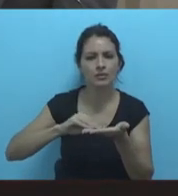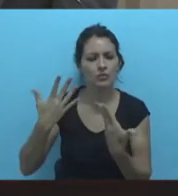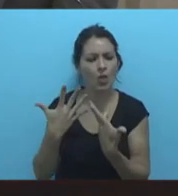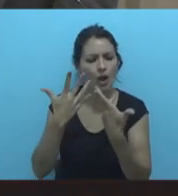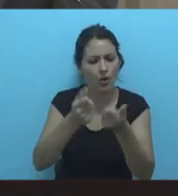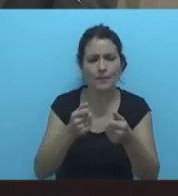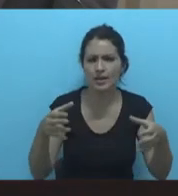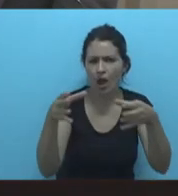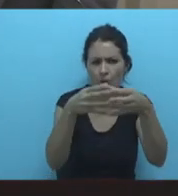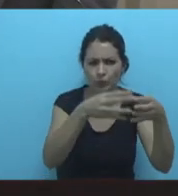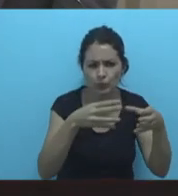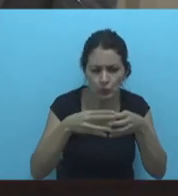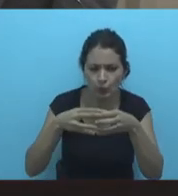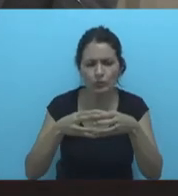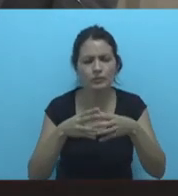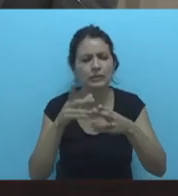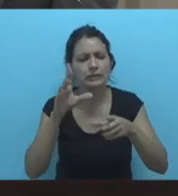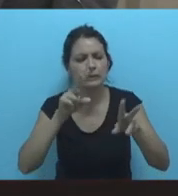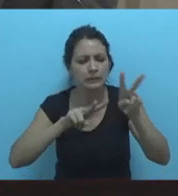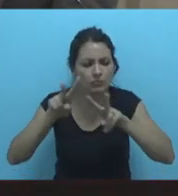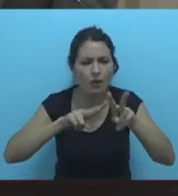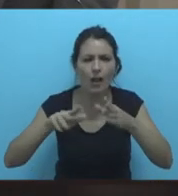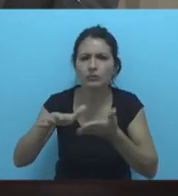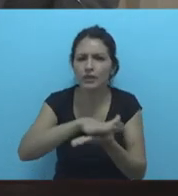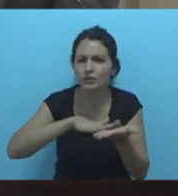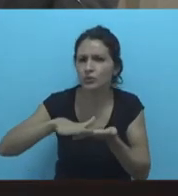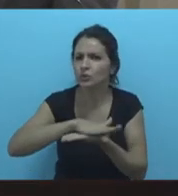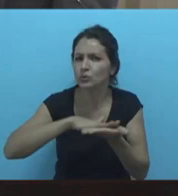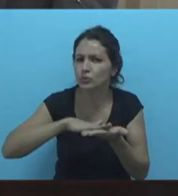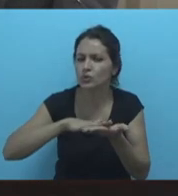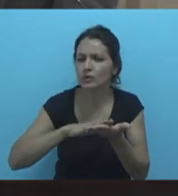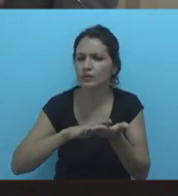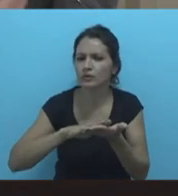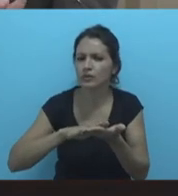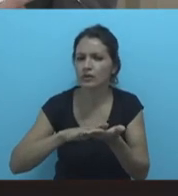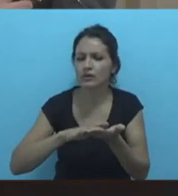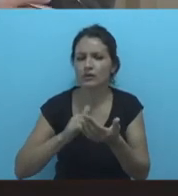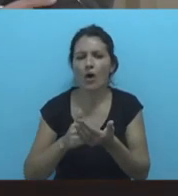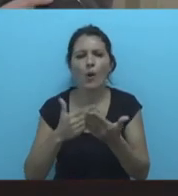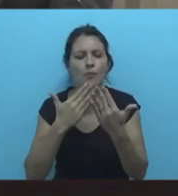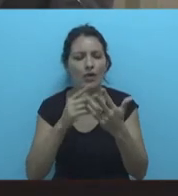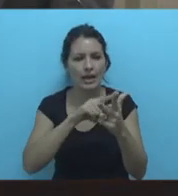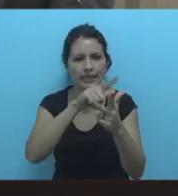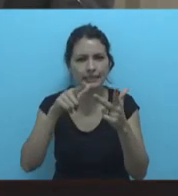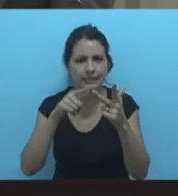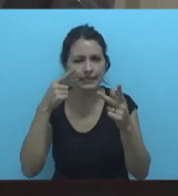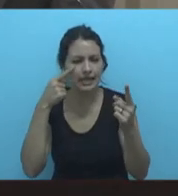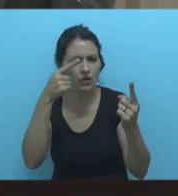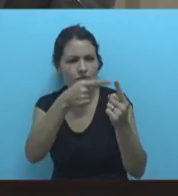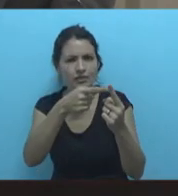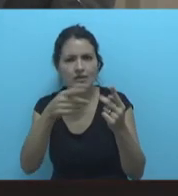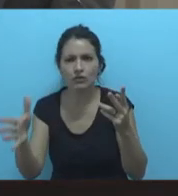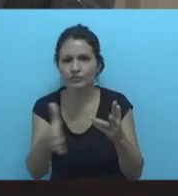partes involucradas a la búsqueda de una pronta solución superadora con el propósito de lograr los tres objetivos orientadores y que